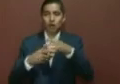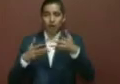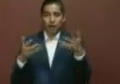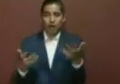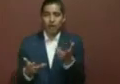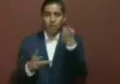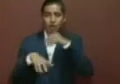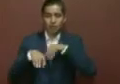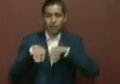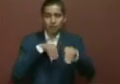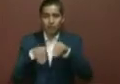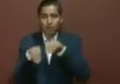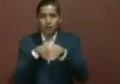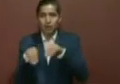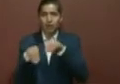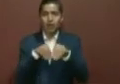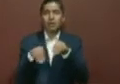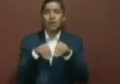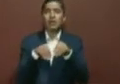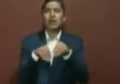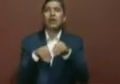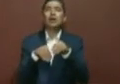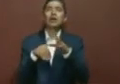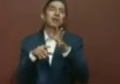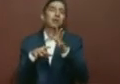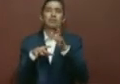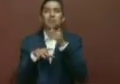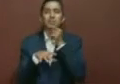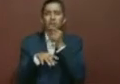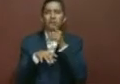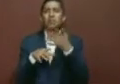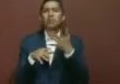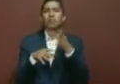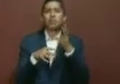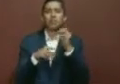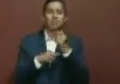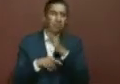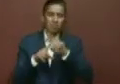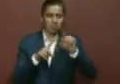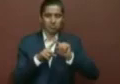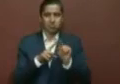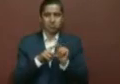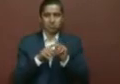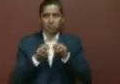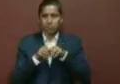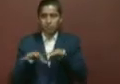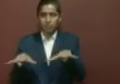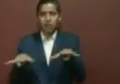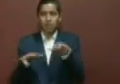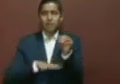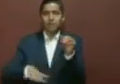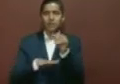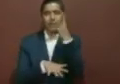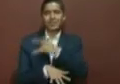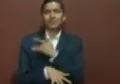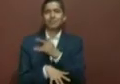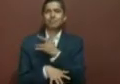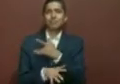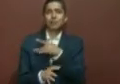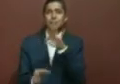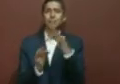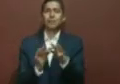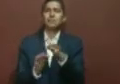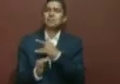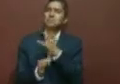de movilidad de tropas o de policías tenga un sentido y